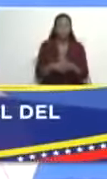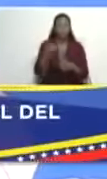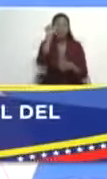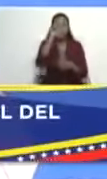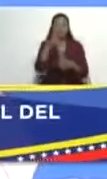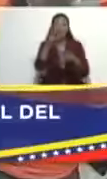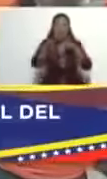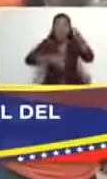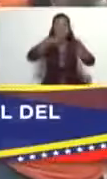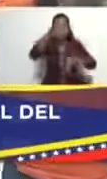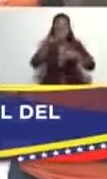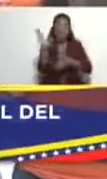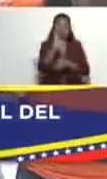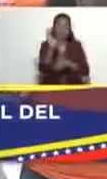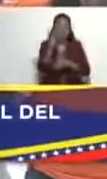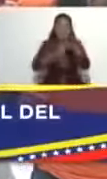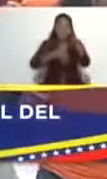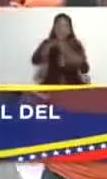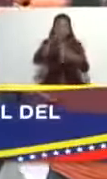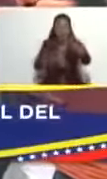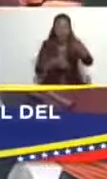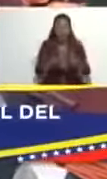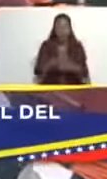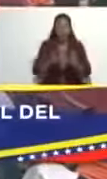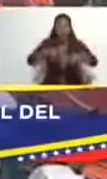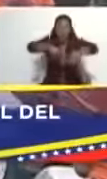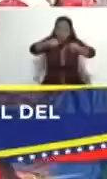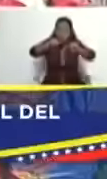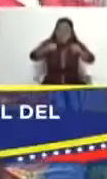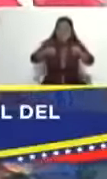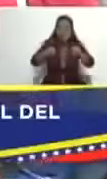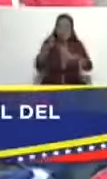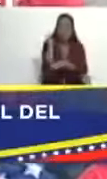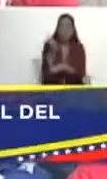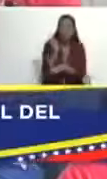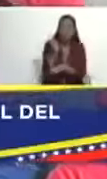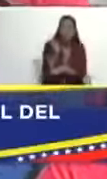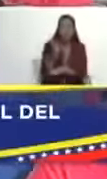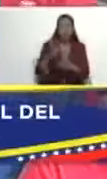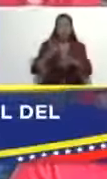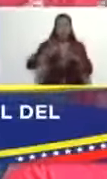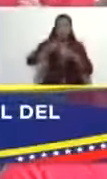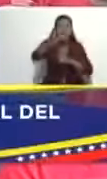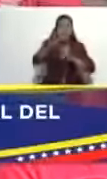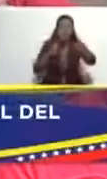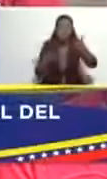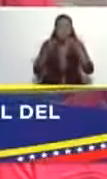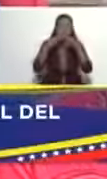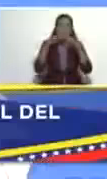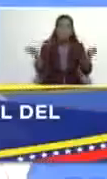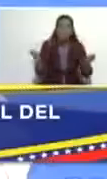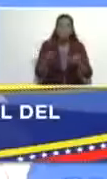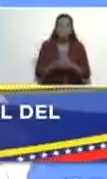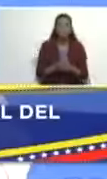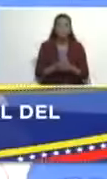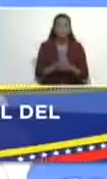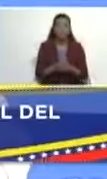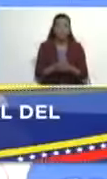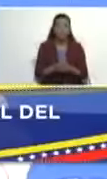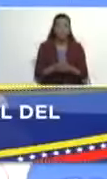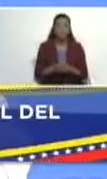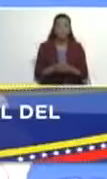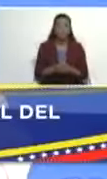el Metro de Caracas, motorizados, motorizadas, transportistas,